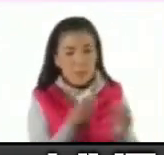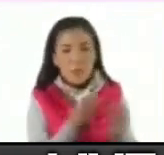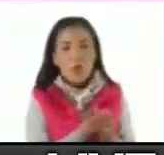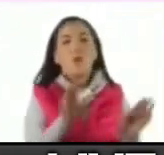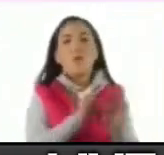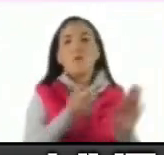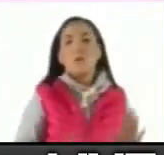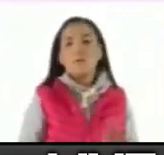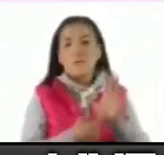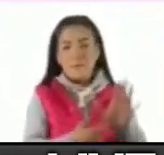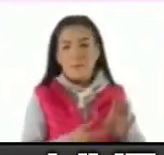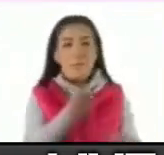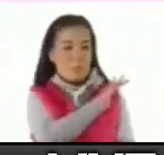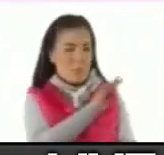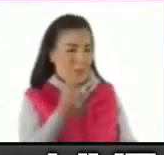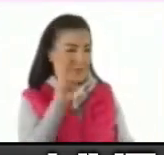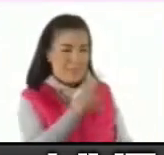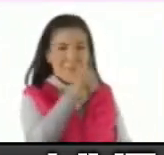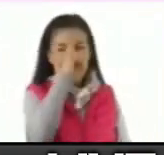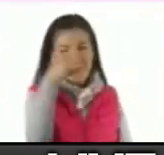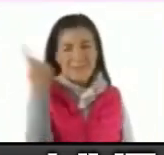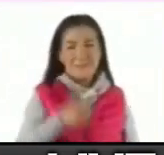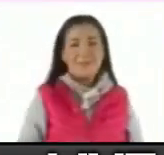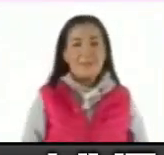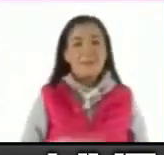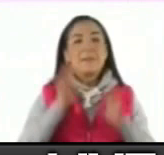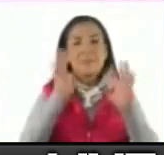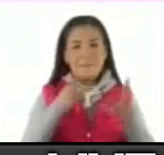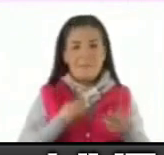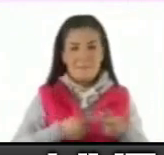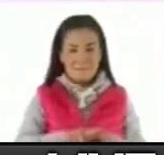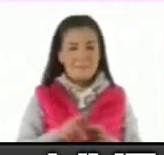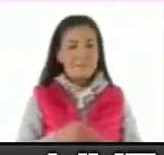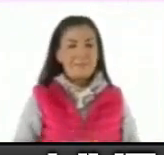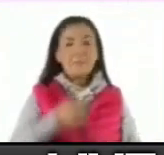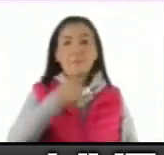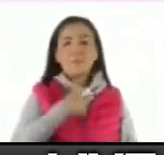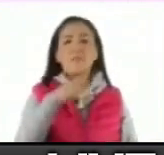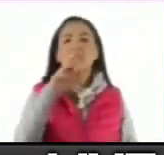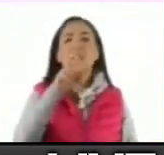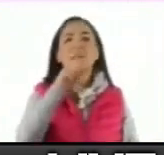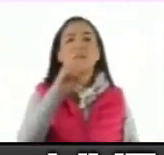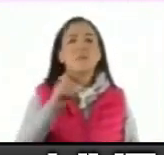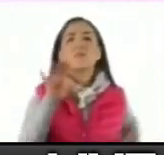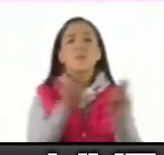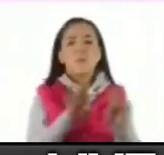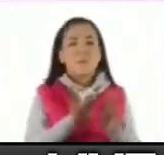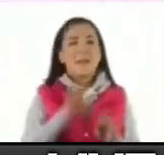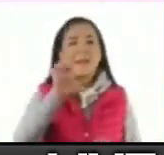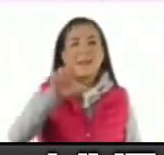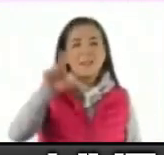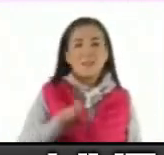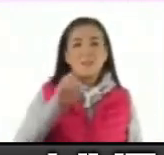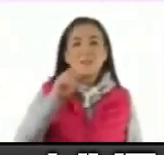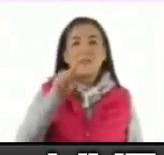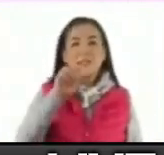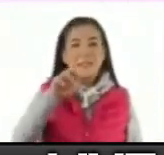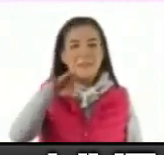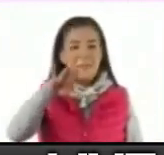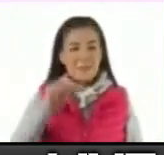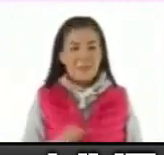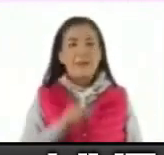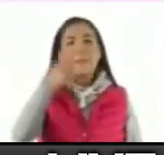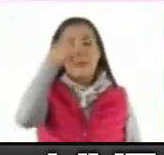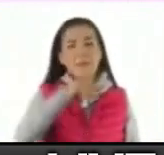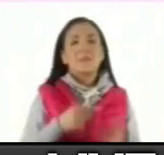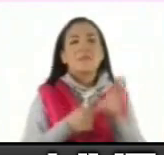manifiestan con cambios visibles. Empecemos. En mi reto trabajaré con una reacción exotérmica. Es aquella reacción